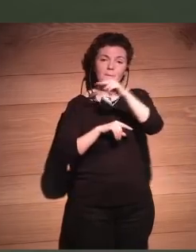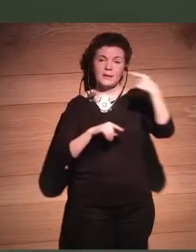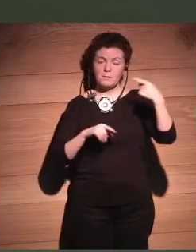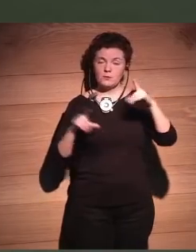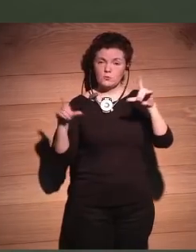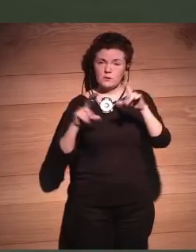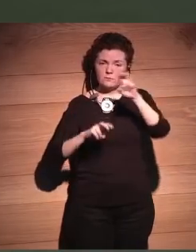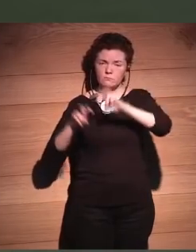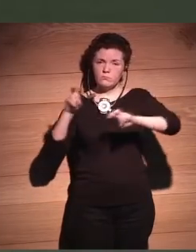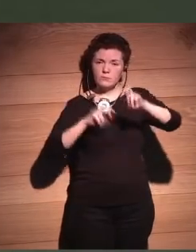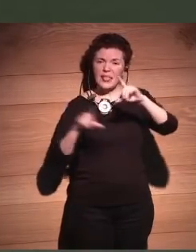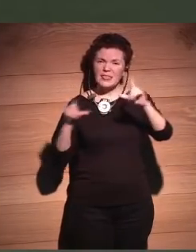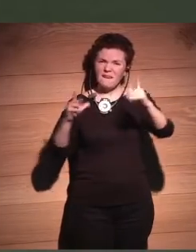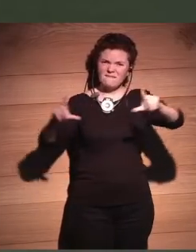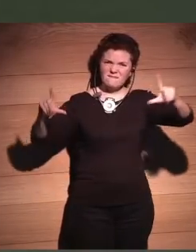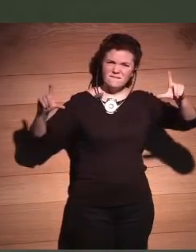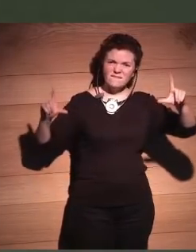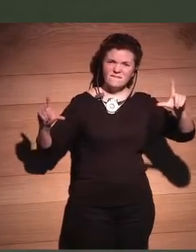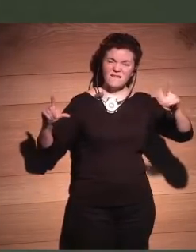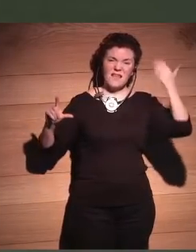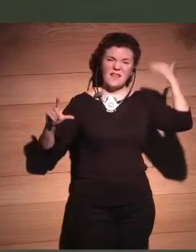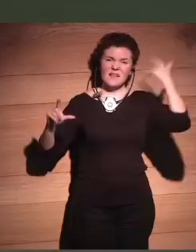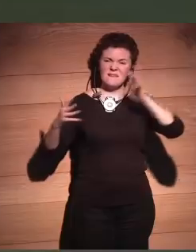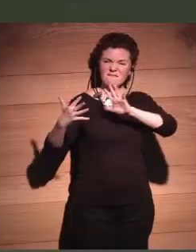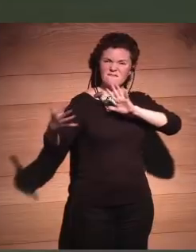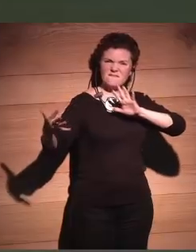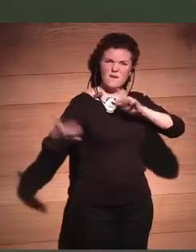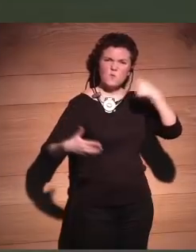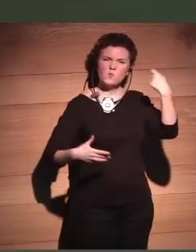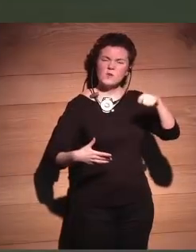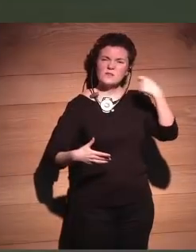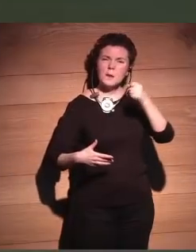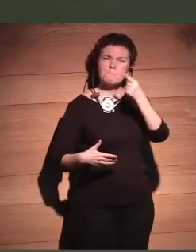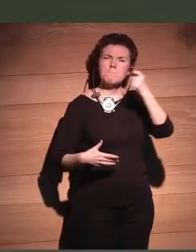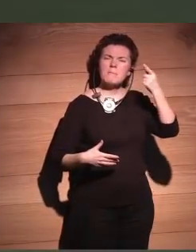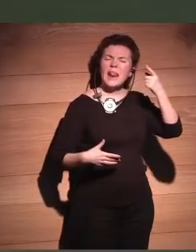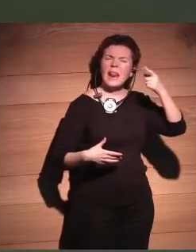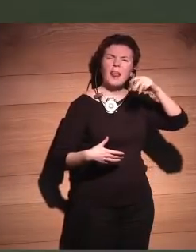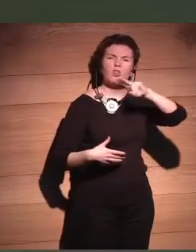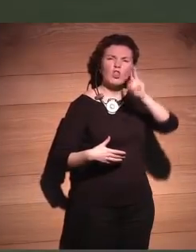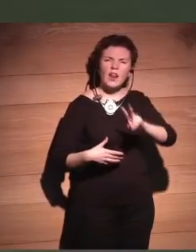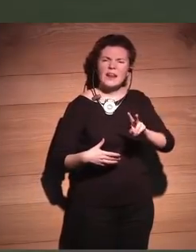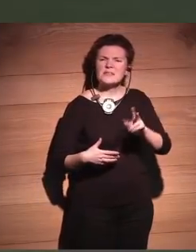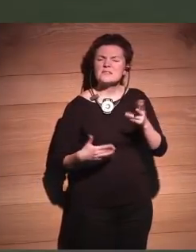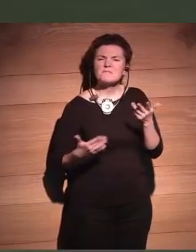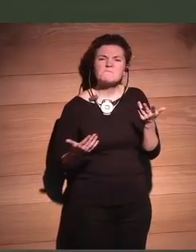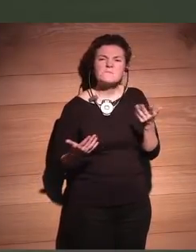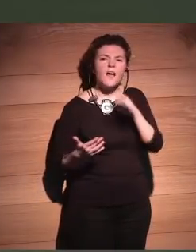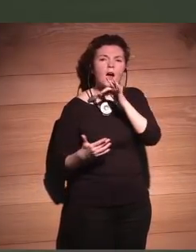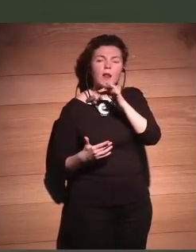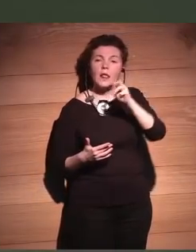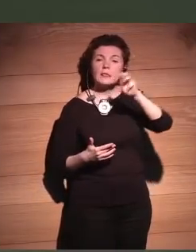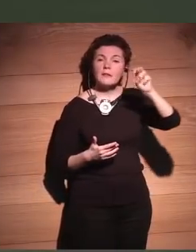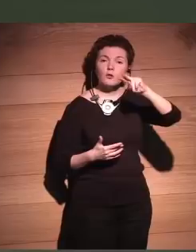apartamento. Esas teles grandes que había antes que costaban miles de dólares, 300, y ahora te